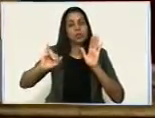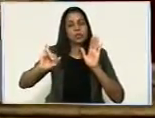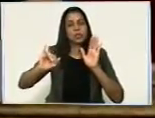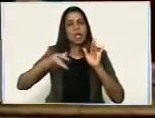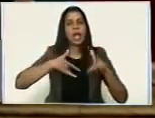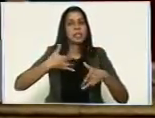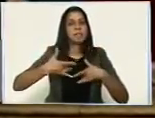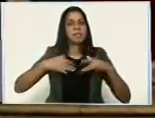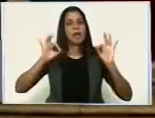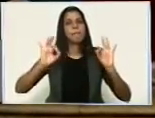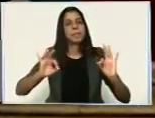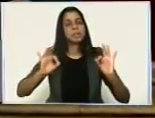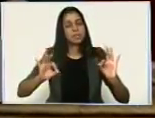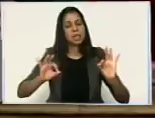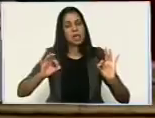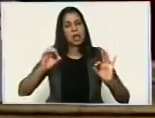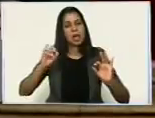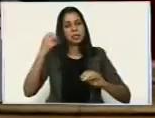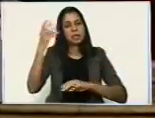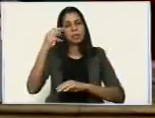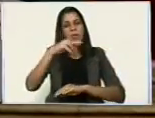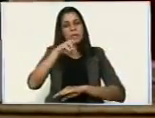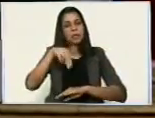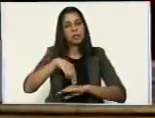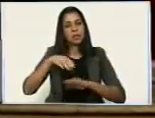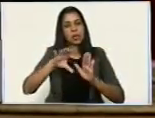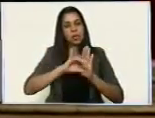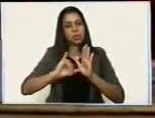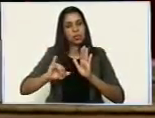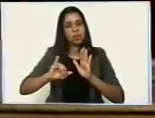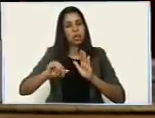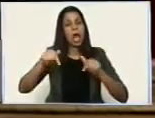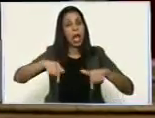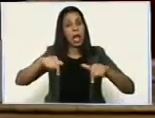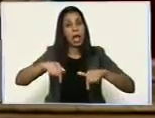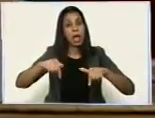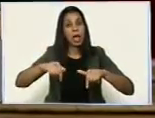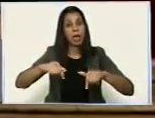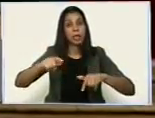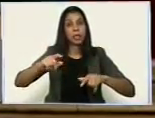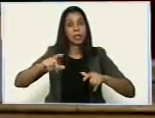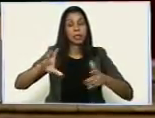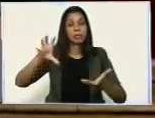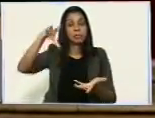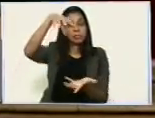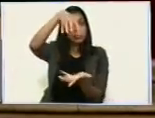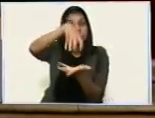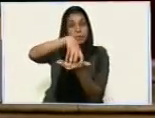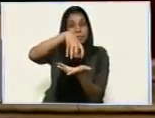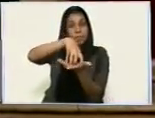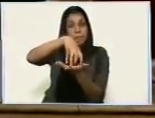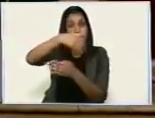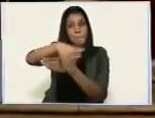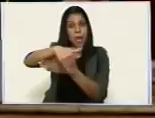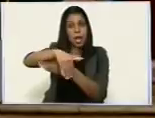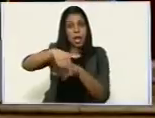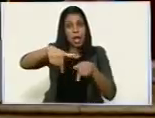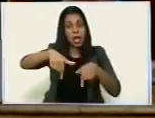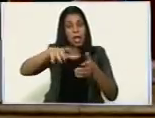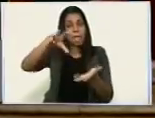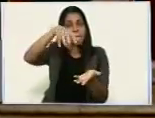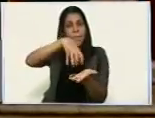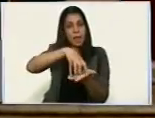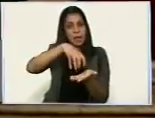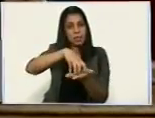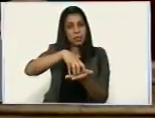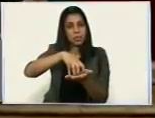A la Asamblea Nacional Constituyente. ¿Ah? Aquí en el patio del Palacio. Y en este caso, la persona